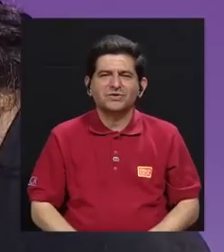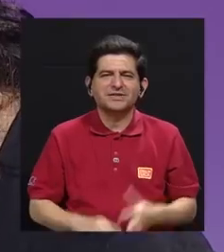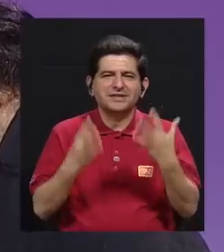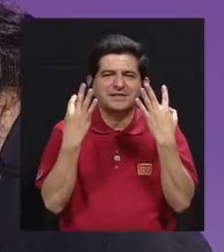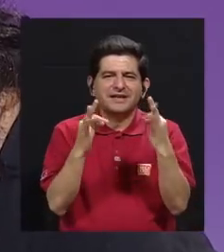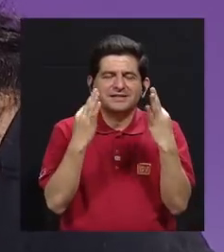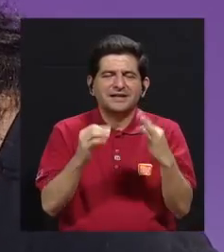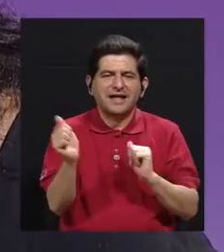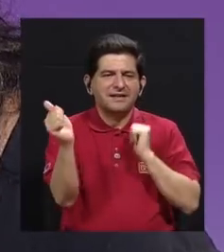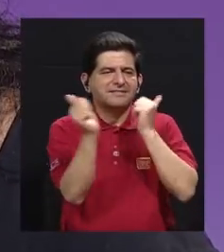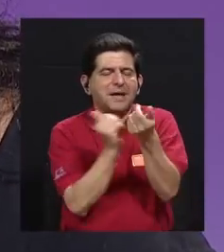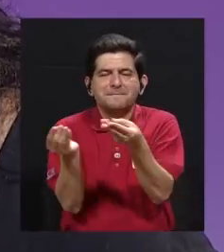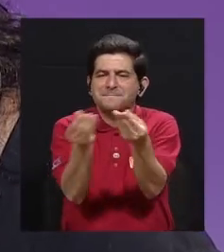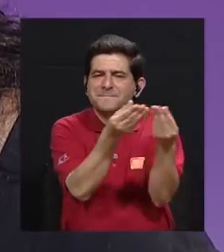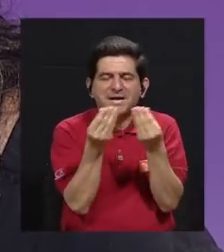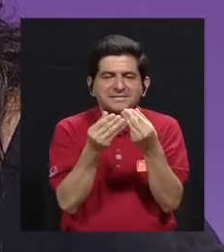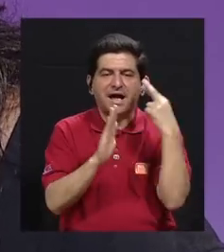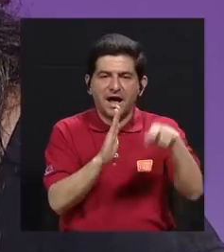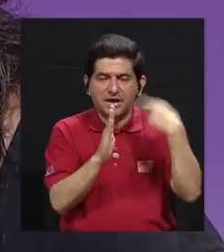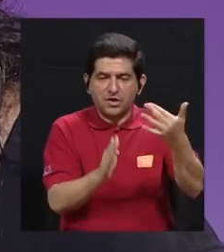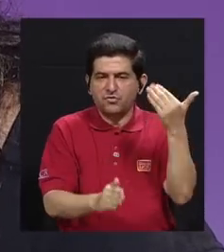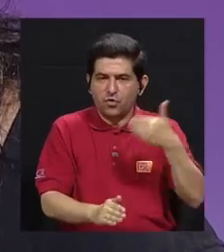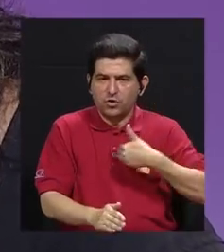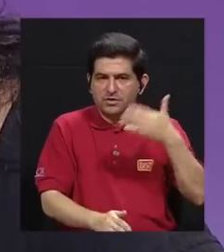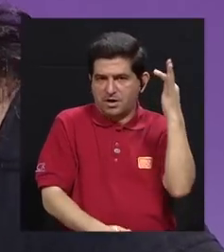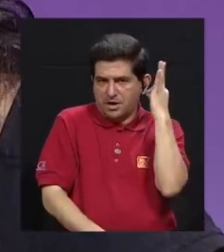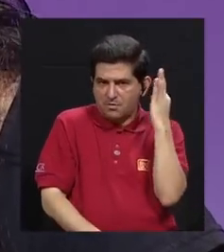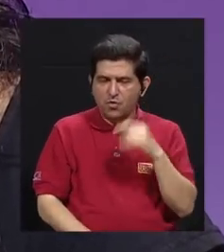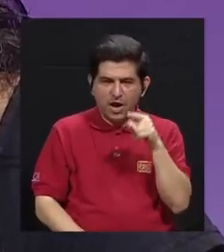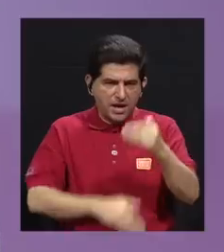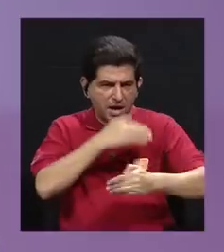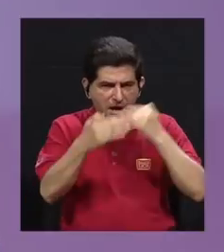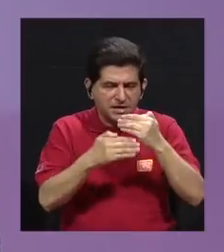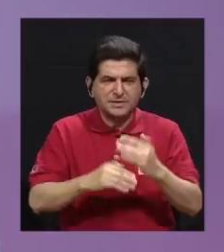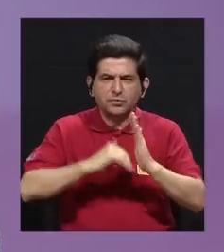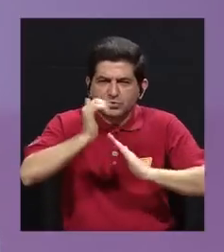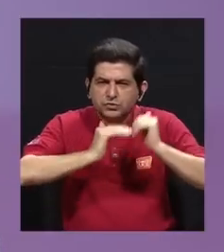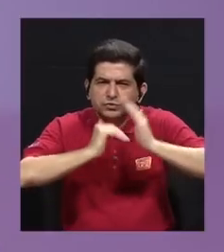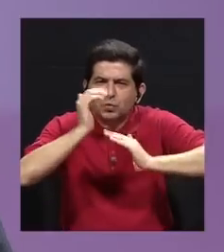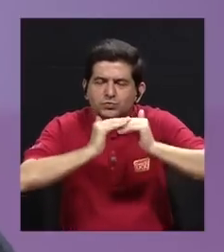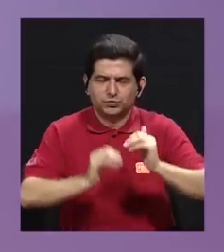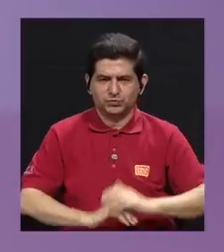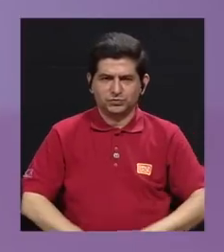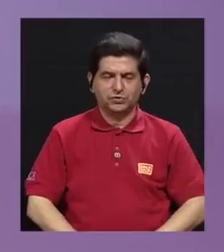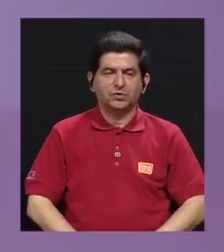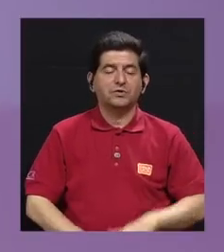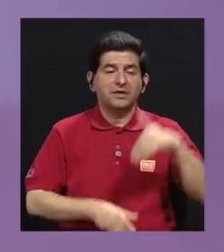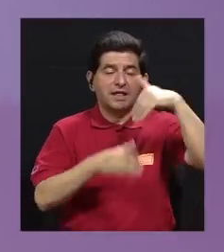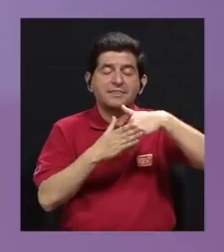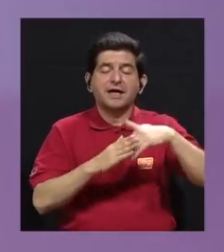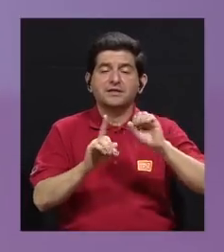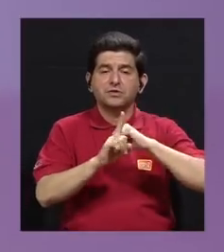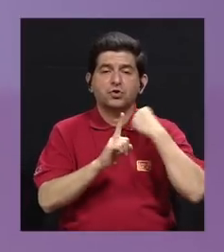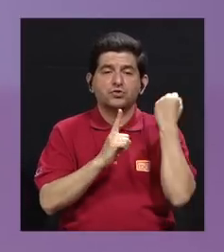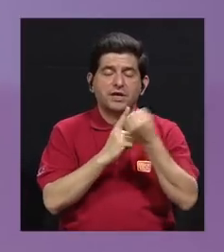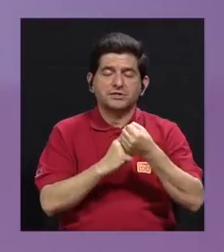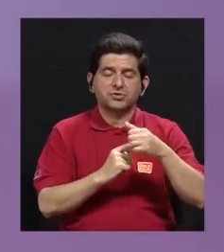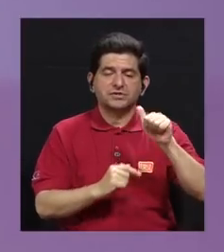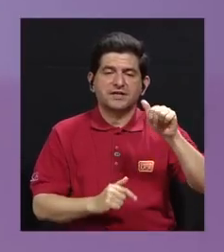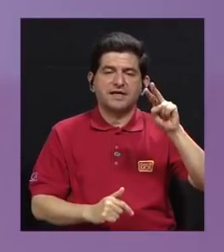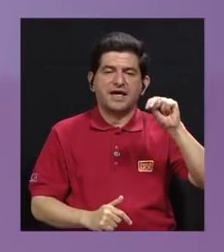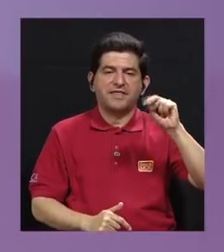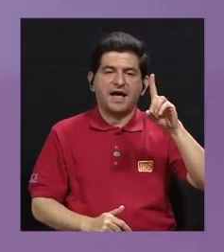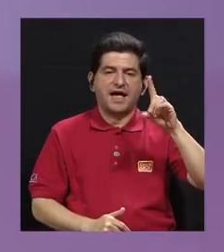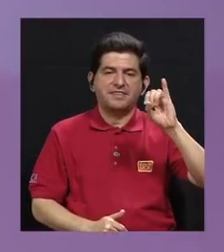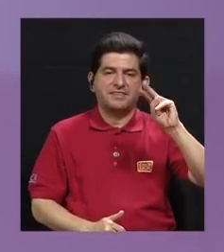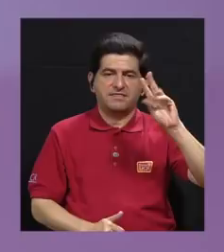tejer, ¿no? Tejer más allá del territorio y ese papel de las mujeres en ese aspecto. Bueno, dentro de la sociedad